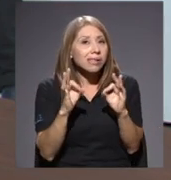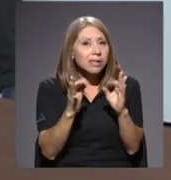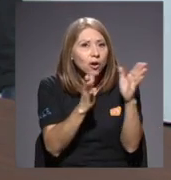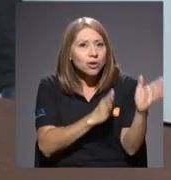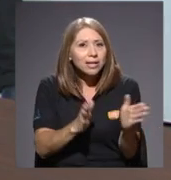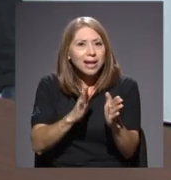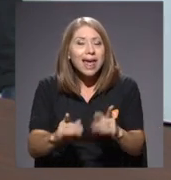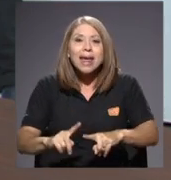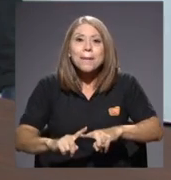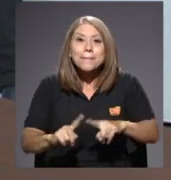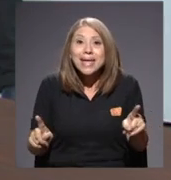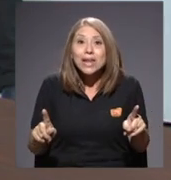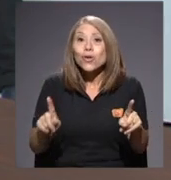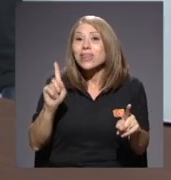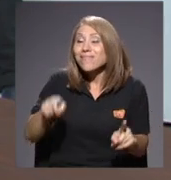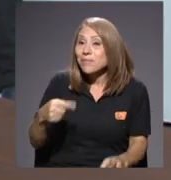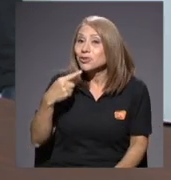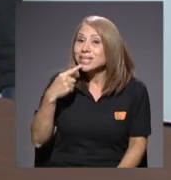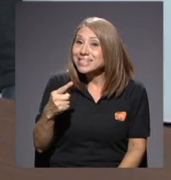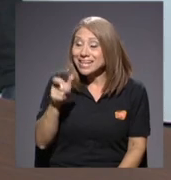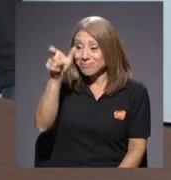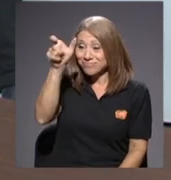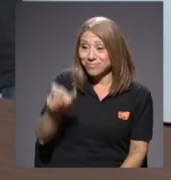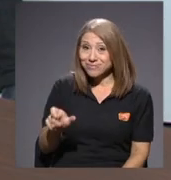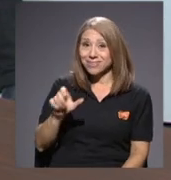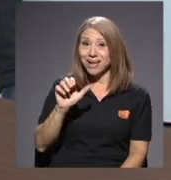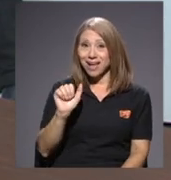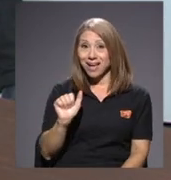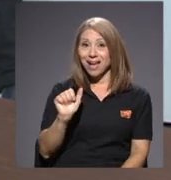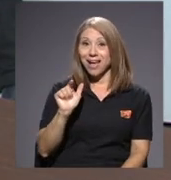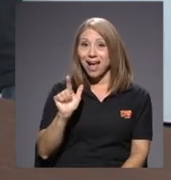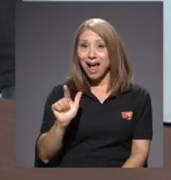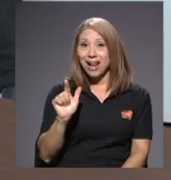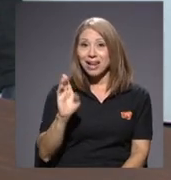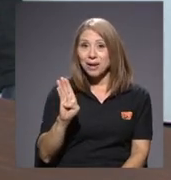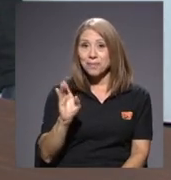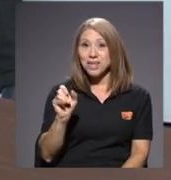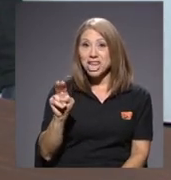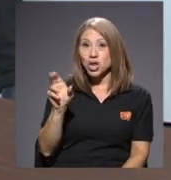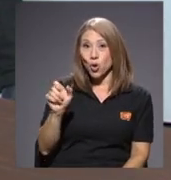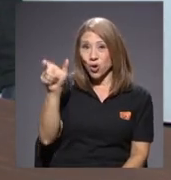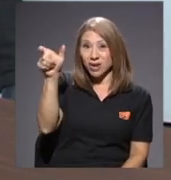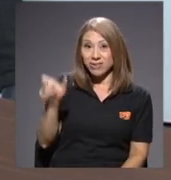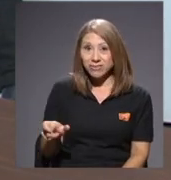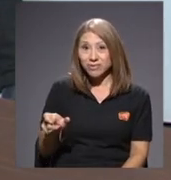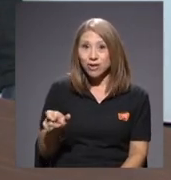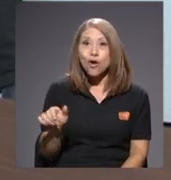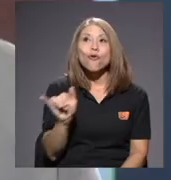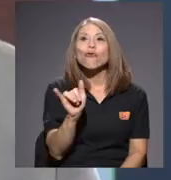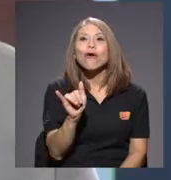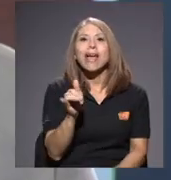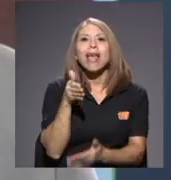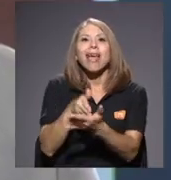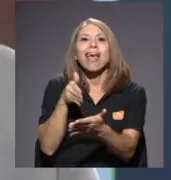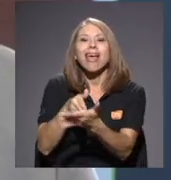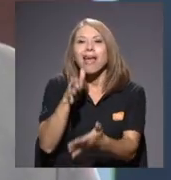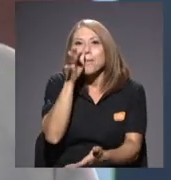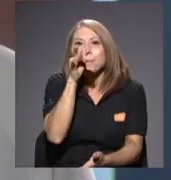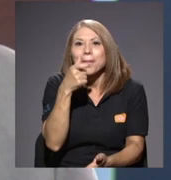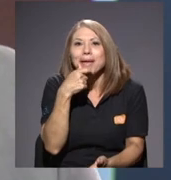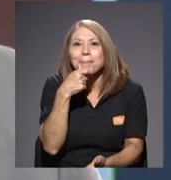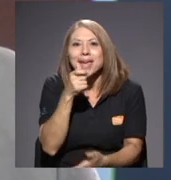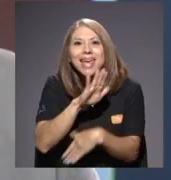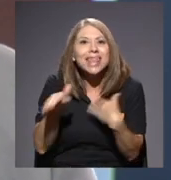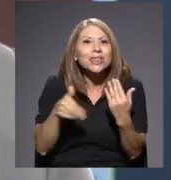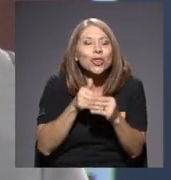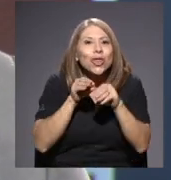caso en particular, Albino fue meme en todas las redes sociales. Y de algún modo, nunca